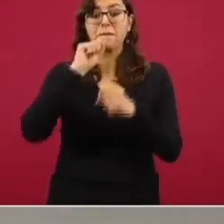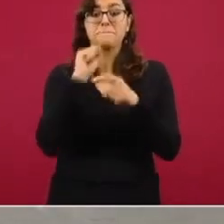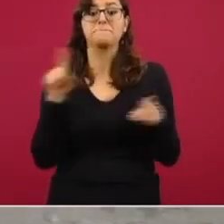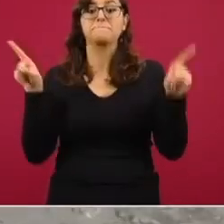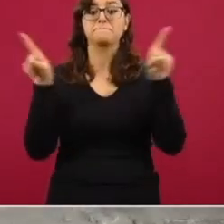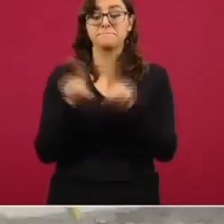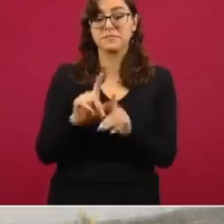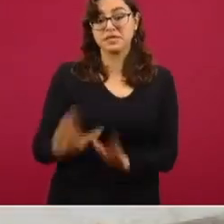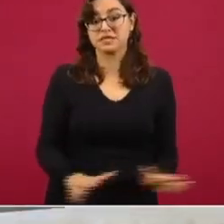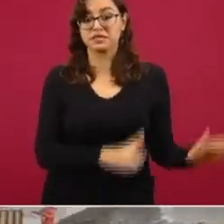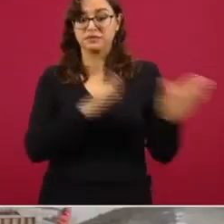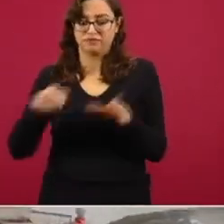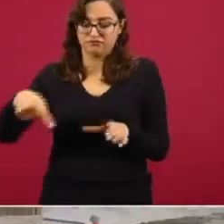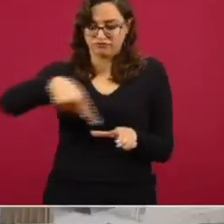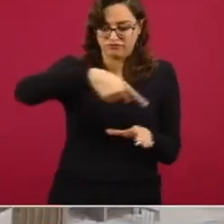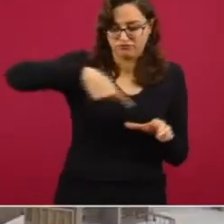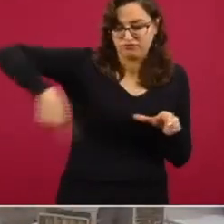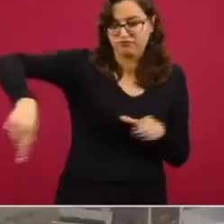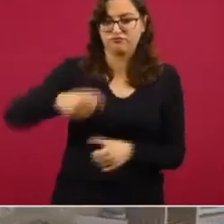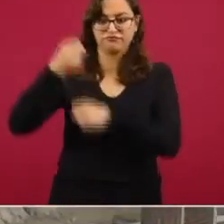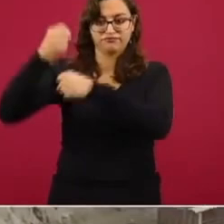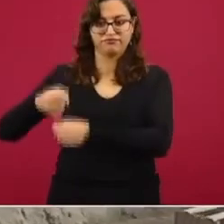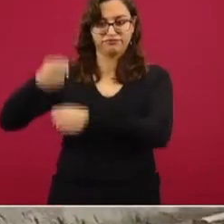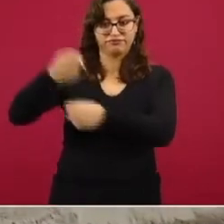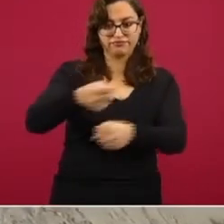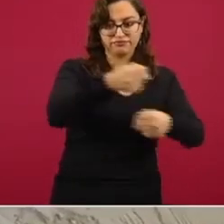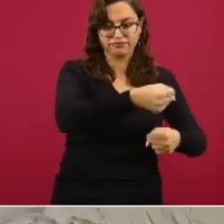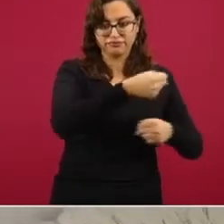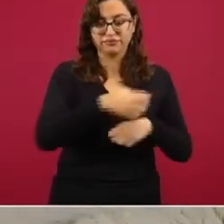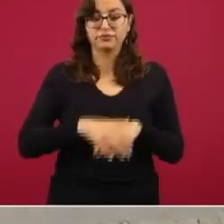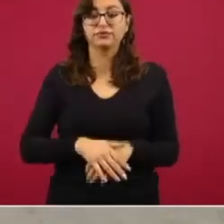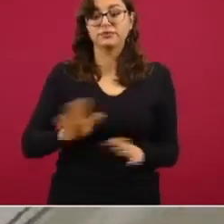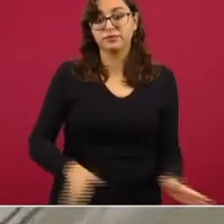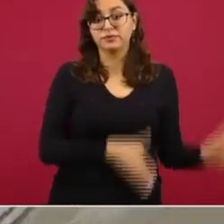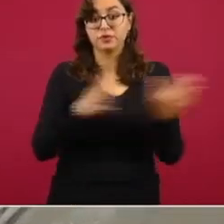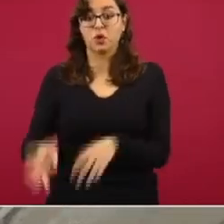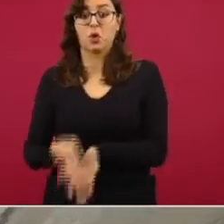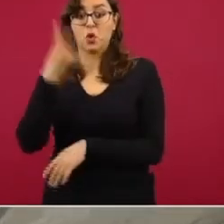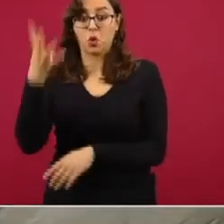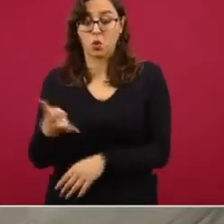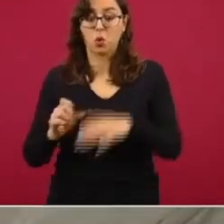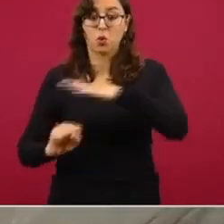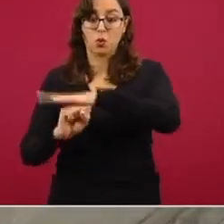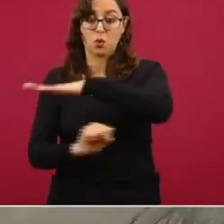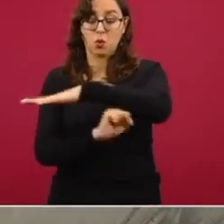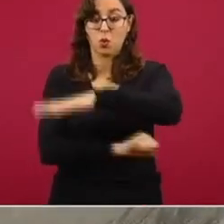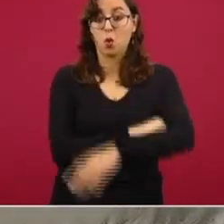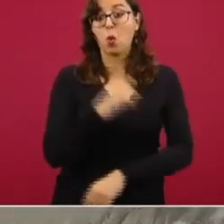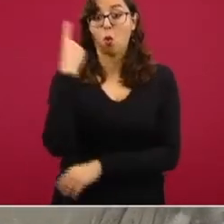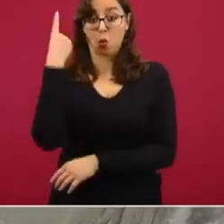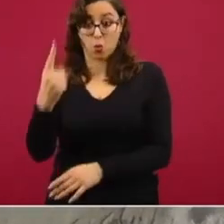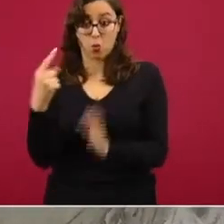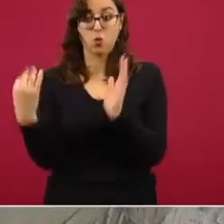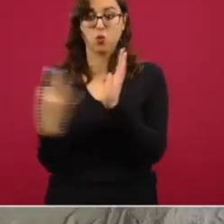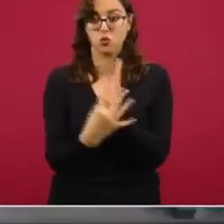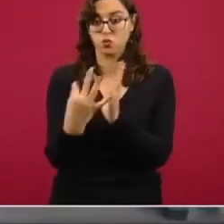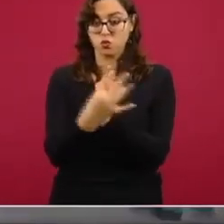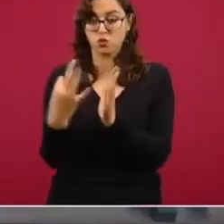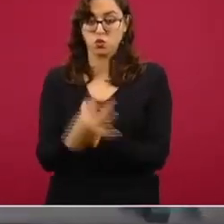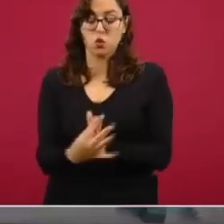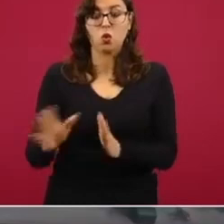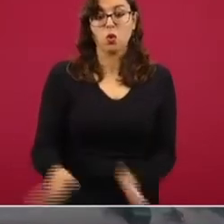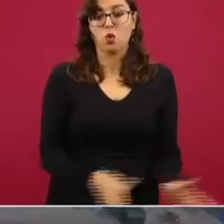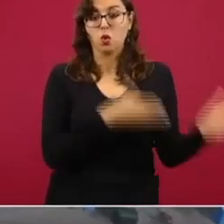formación de capa de reparto. En tanques esféricos se trabaja 4 en excavación, 1 en cimbra y acero de cimentación, 6 en descabece de